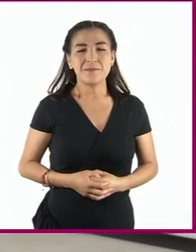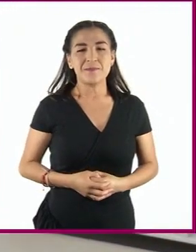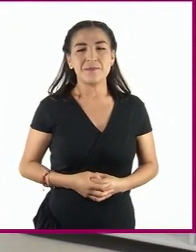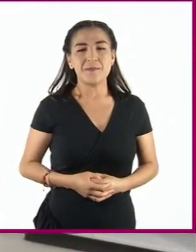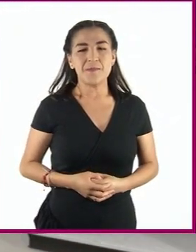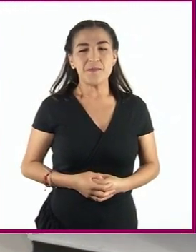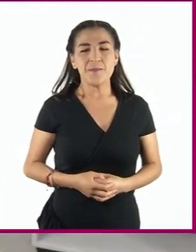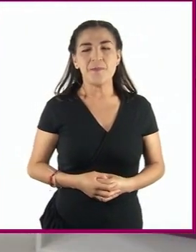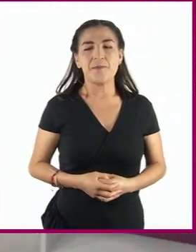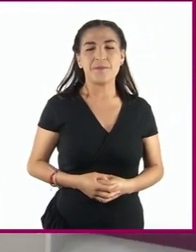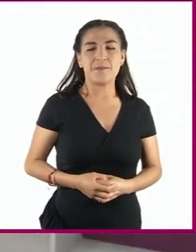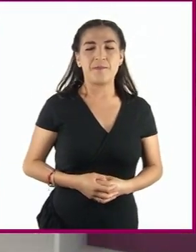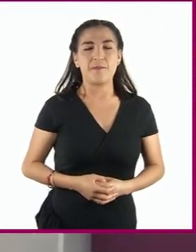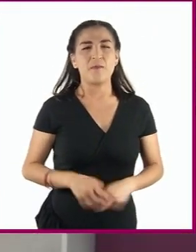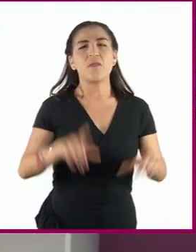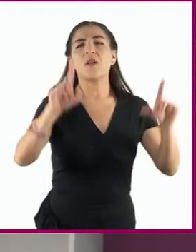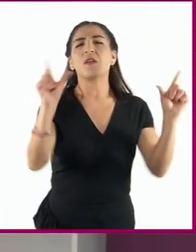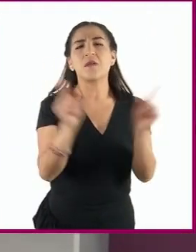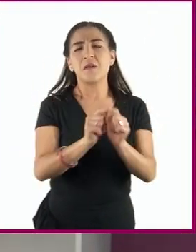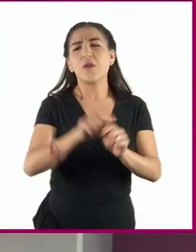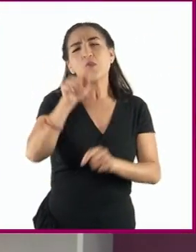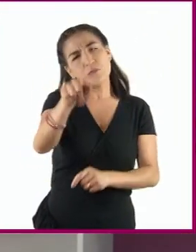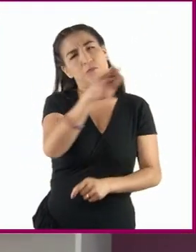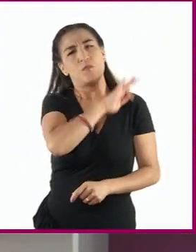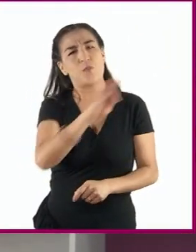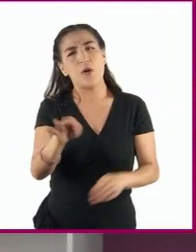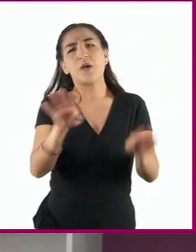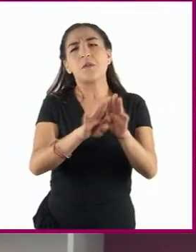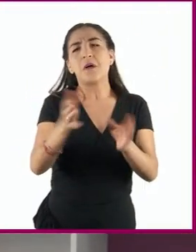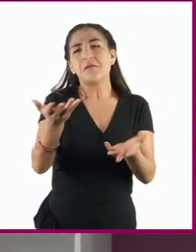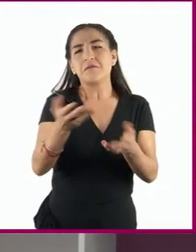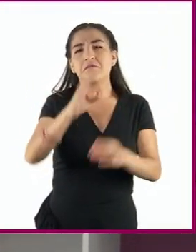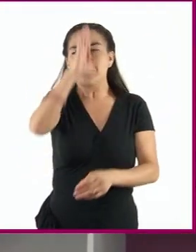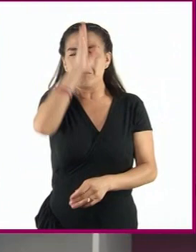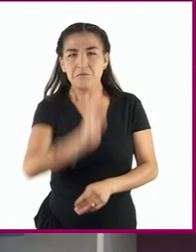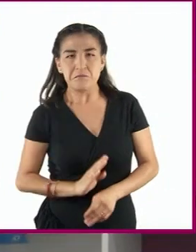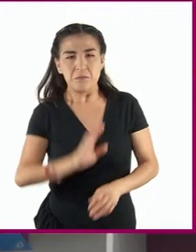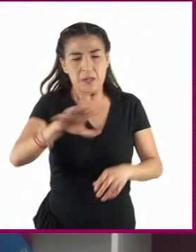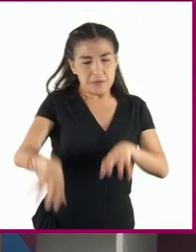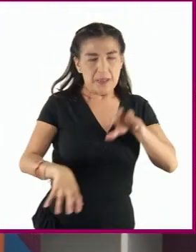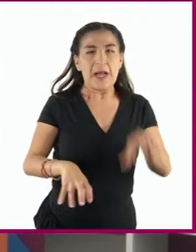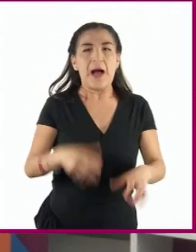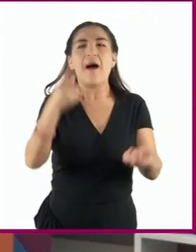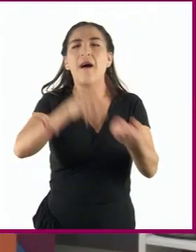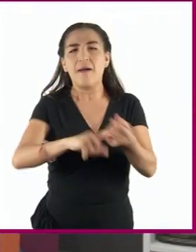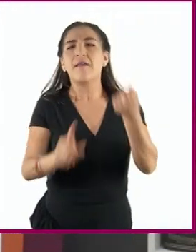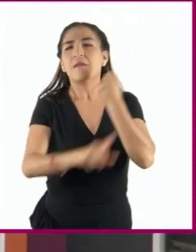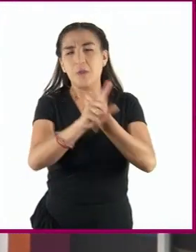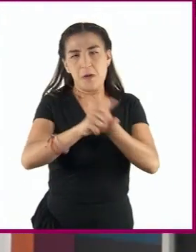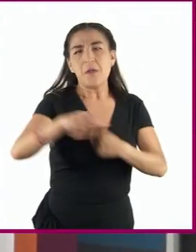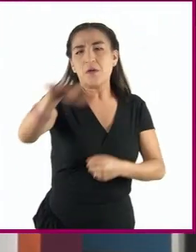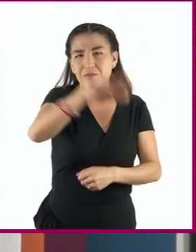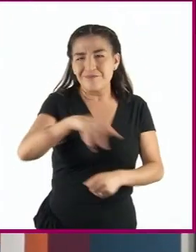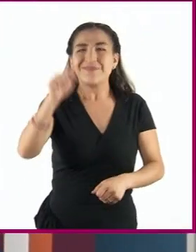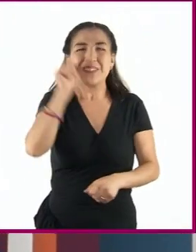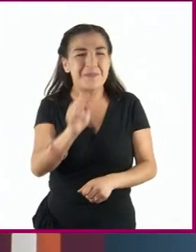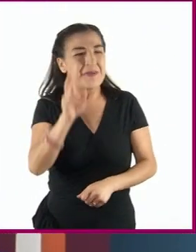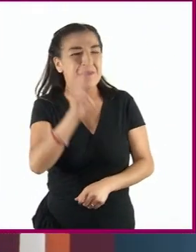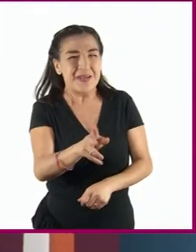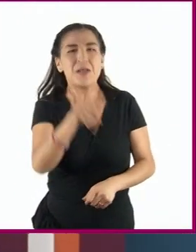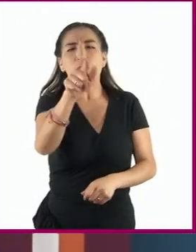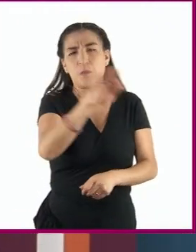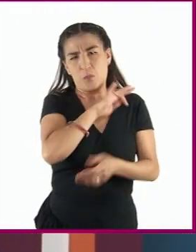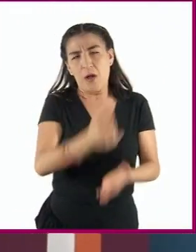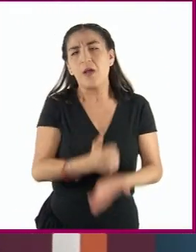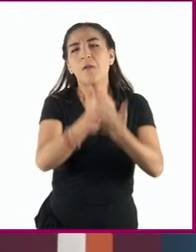En otras palabras, ustedes pueden desempeñarse como mediadoras y mediadores en los conflictos que viven. Sin embargo, para hacerlo